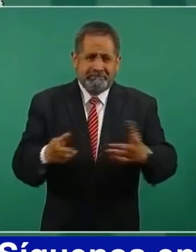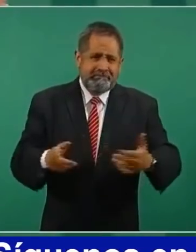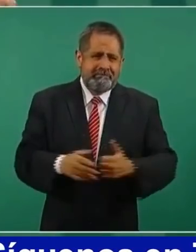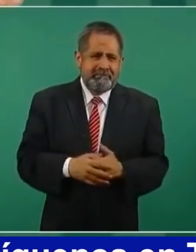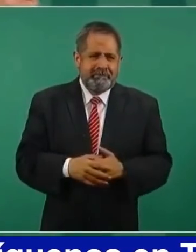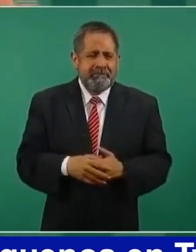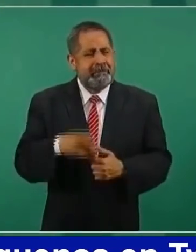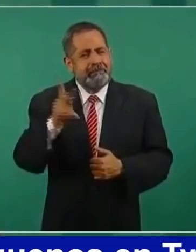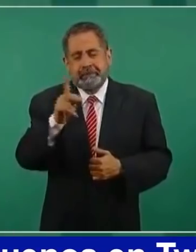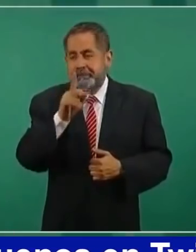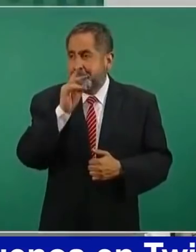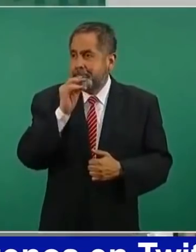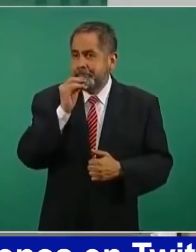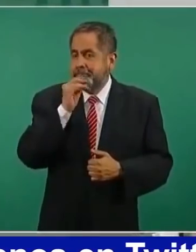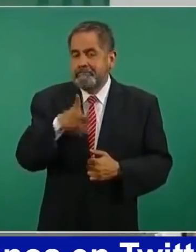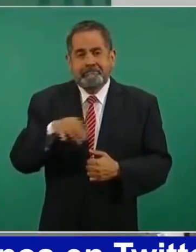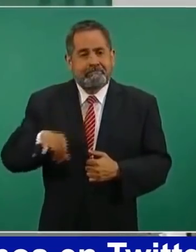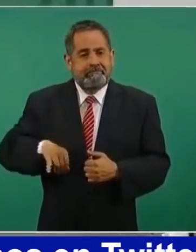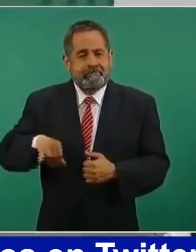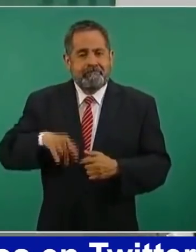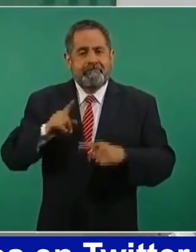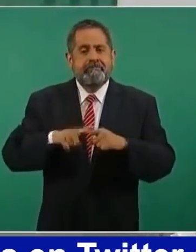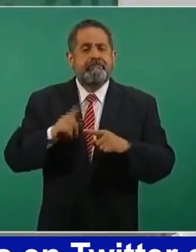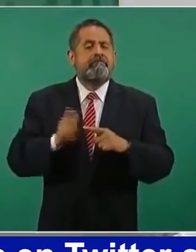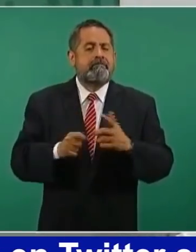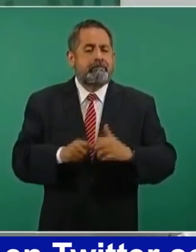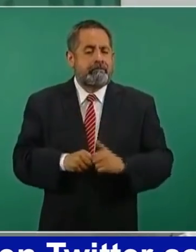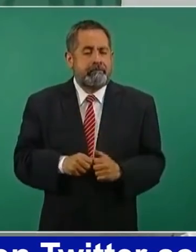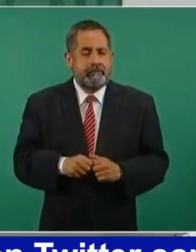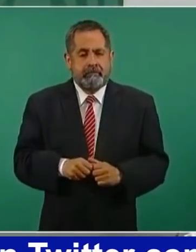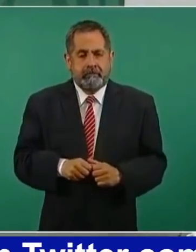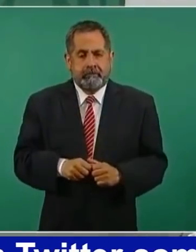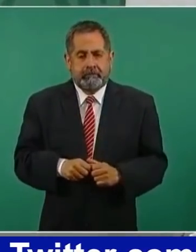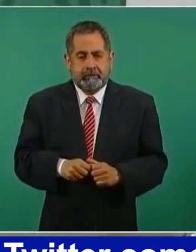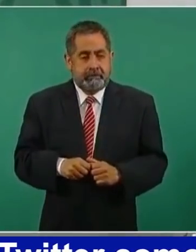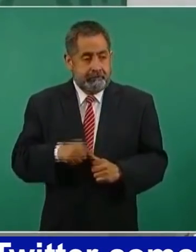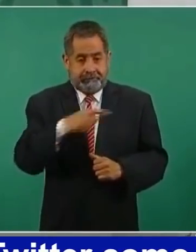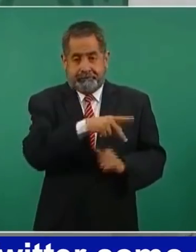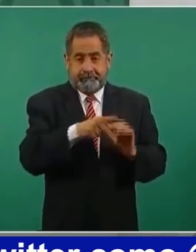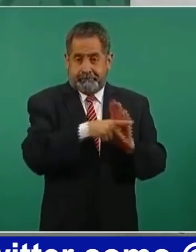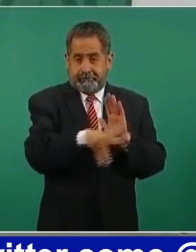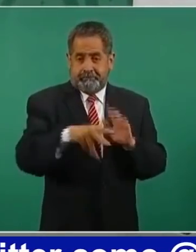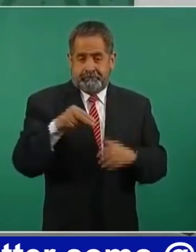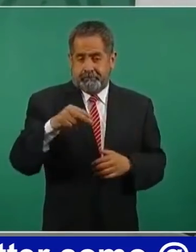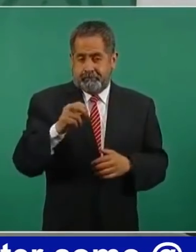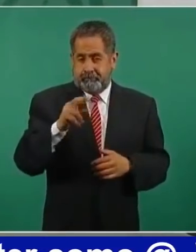Pero lo más interesante es que, por ejemplo, ese periódico